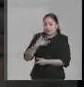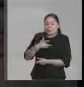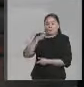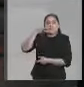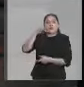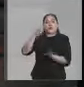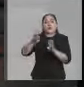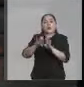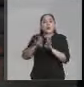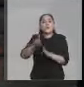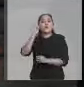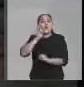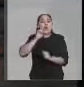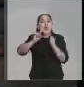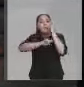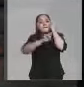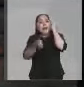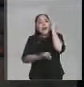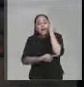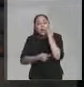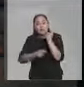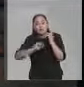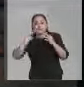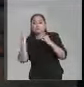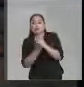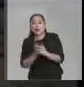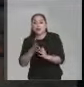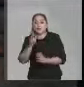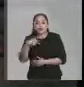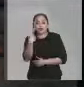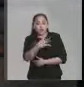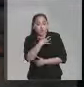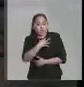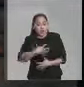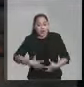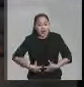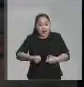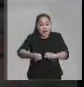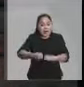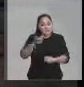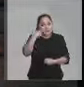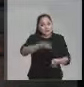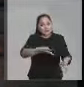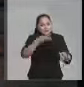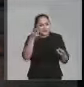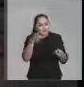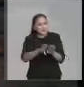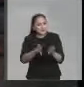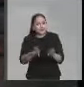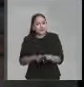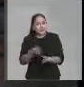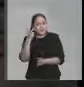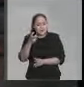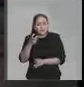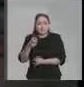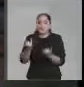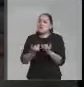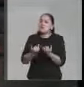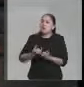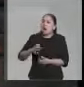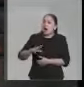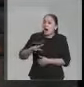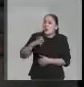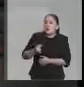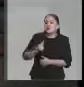mujeres embarazadas que las han matado para robarles a sus hijos. También aquellos abusos de